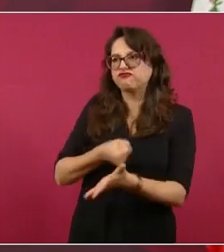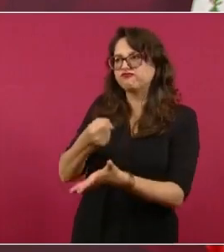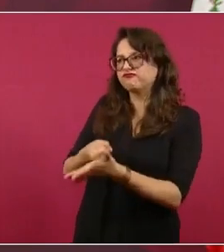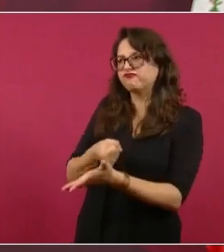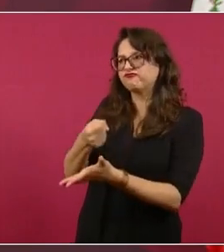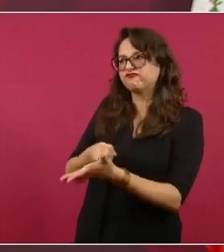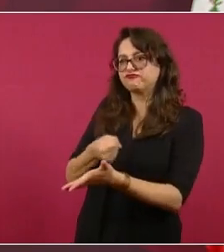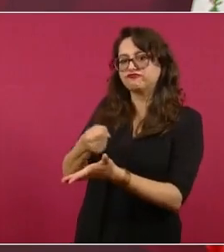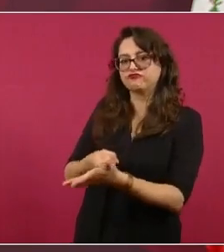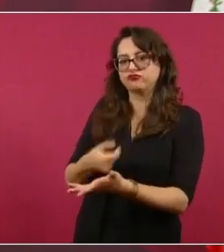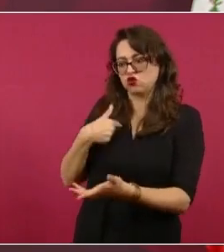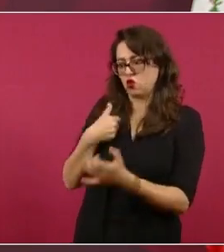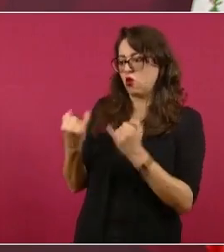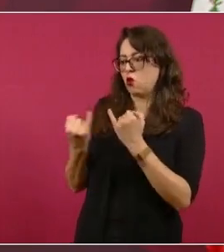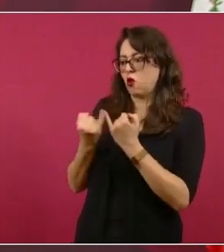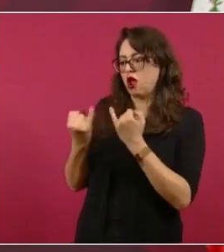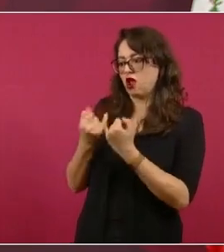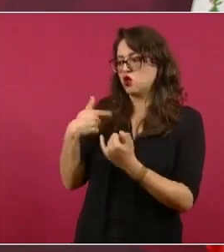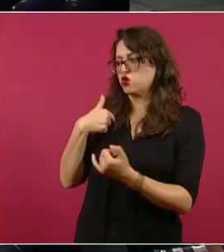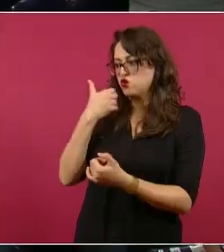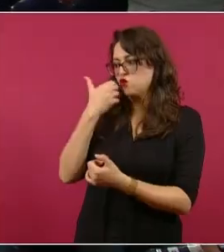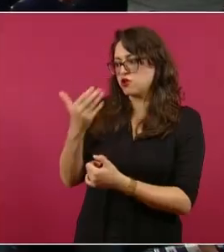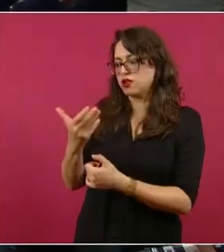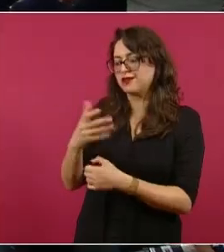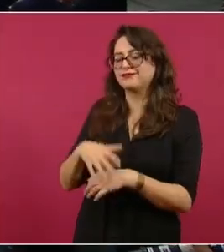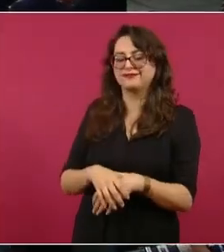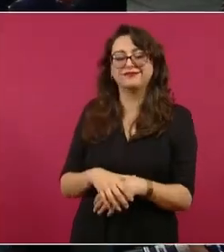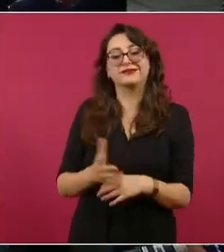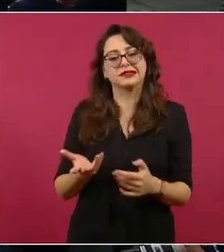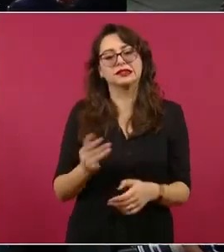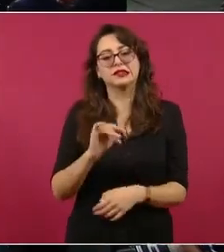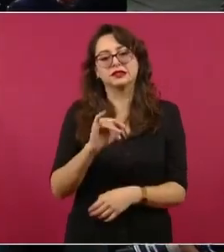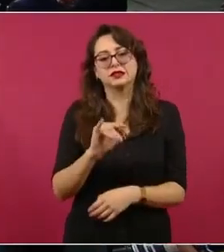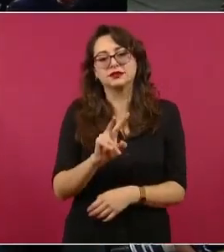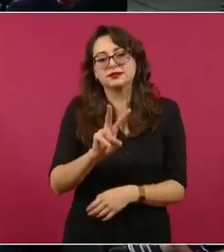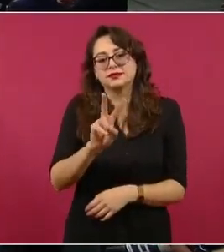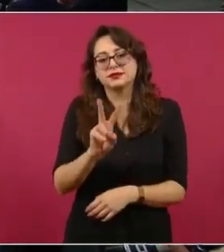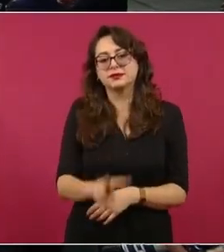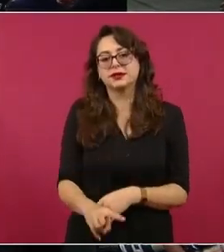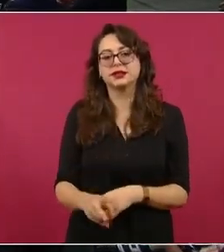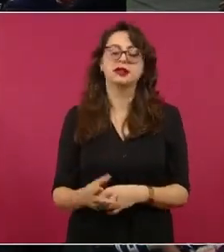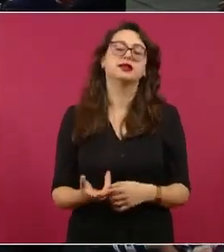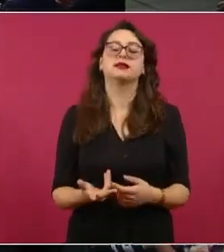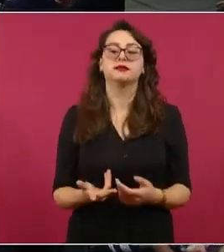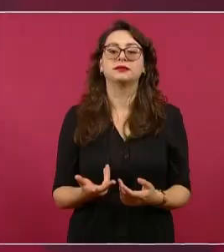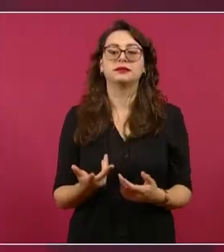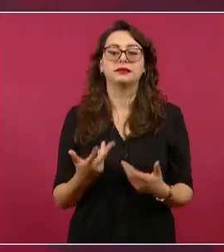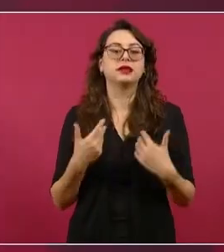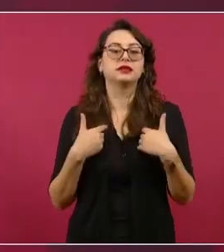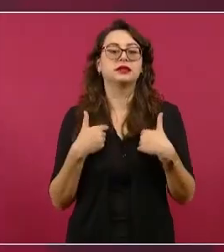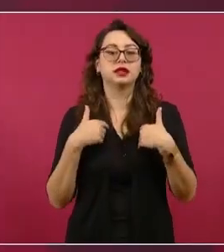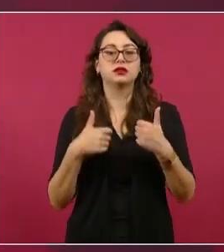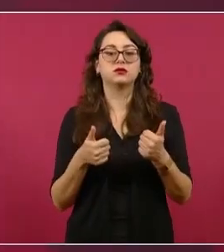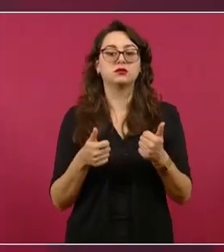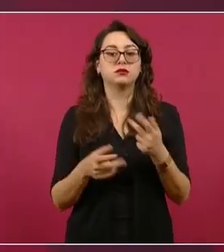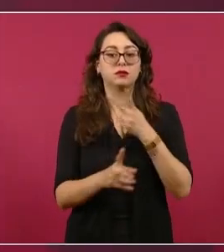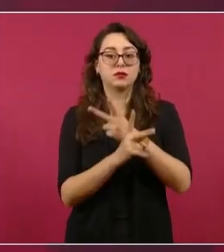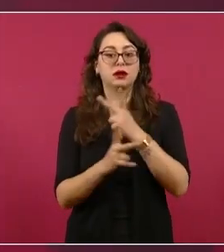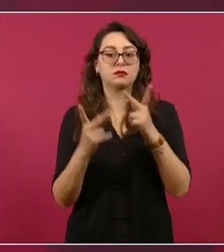parezca increíble, también en el nivel medio superior había quienes ganaban